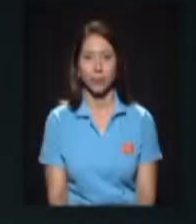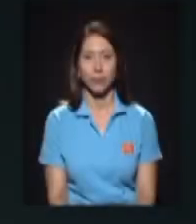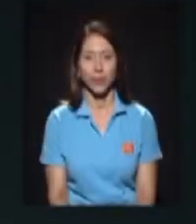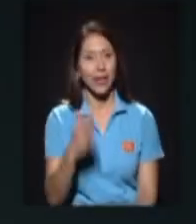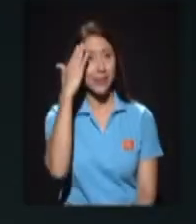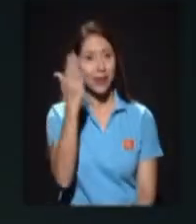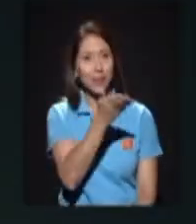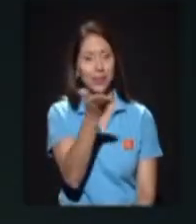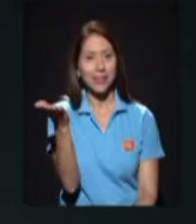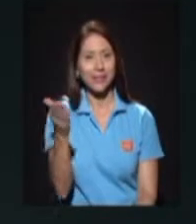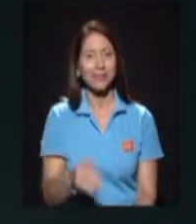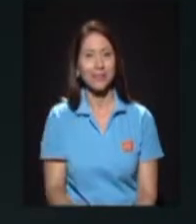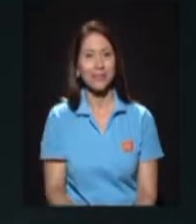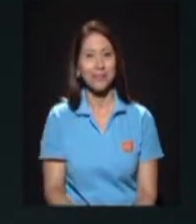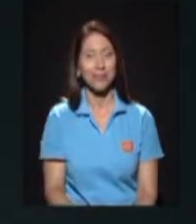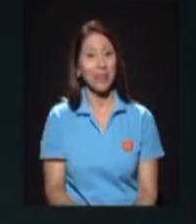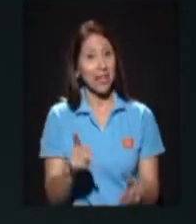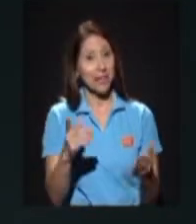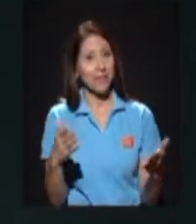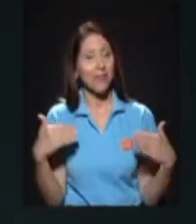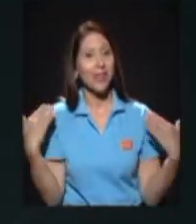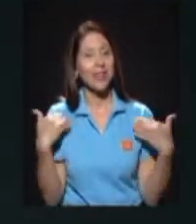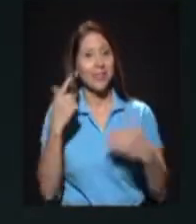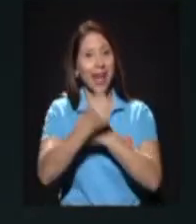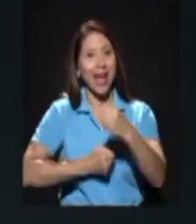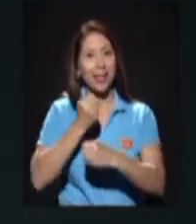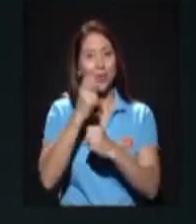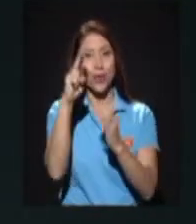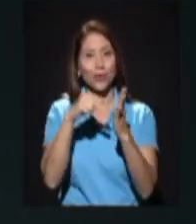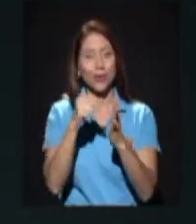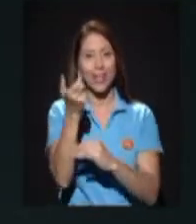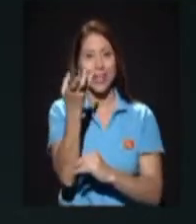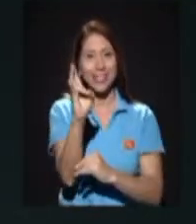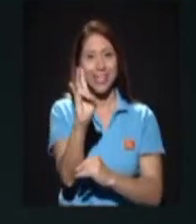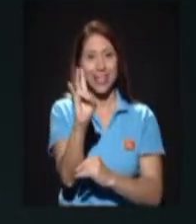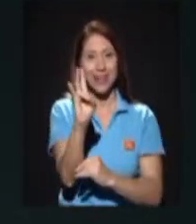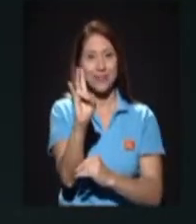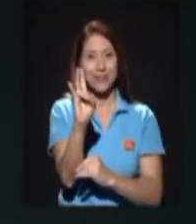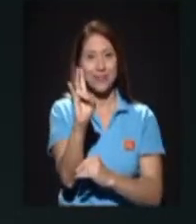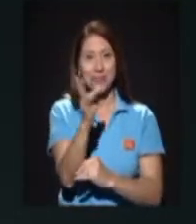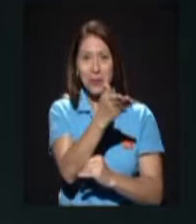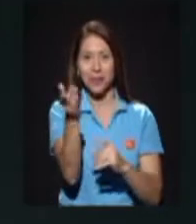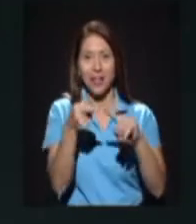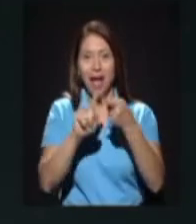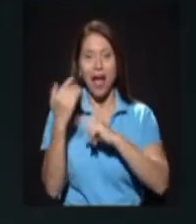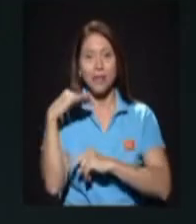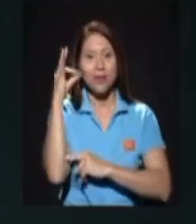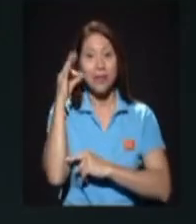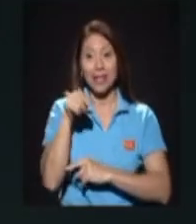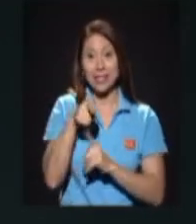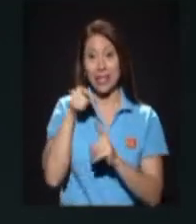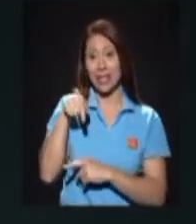Los saludamos y feliz año 2017, amigas y amigos desde este